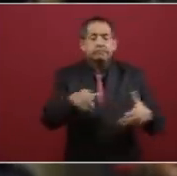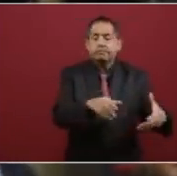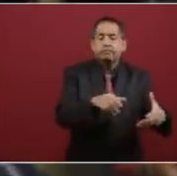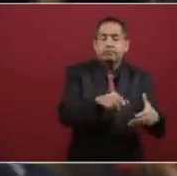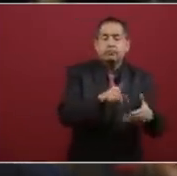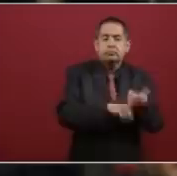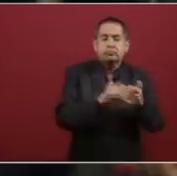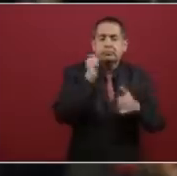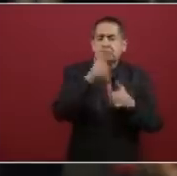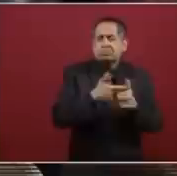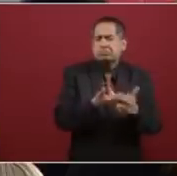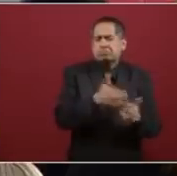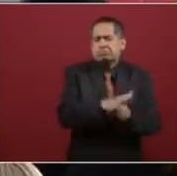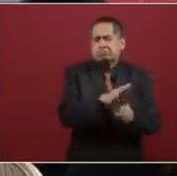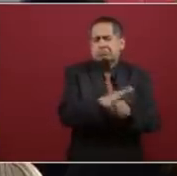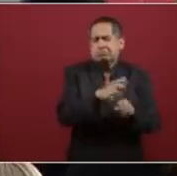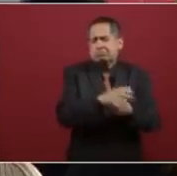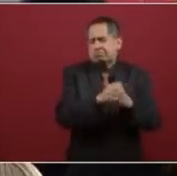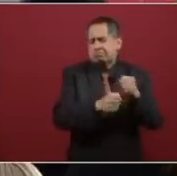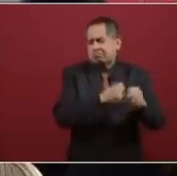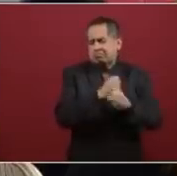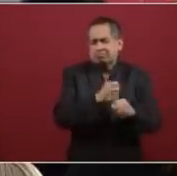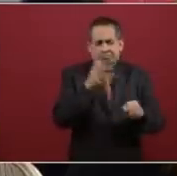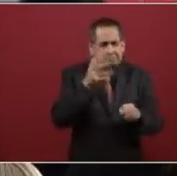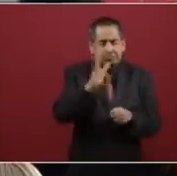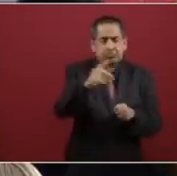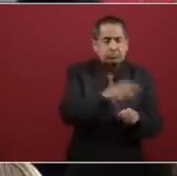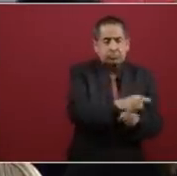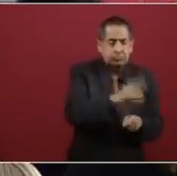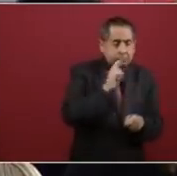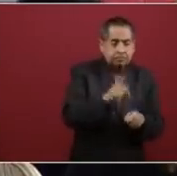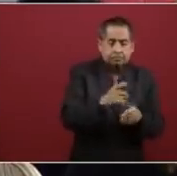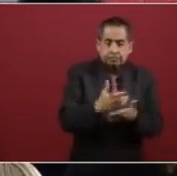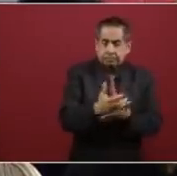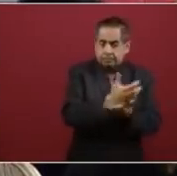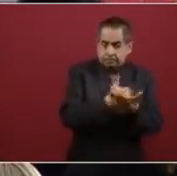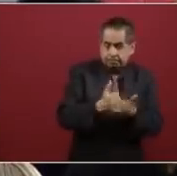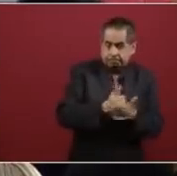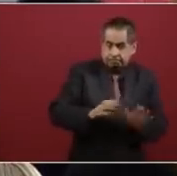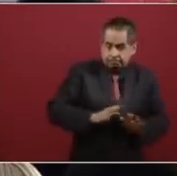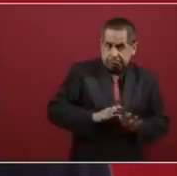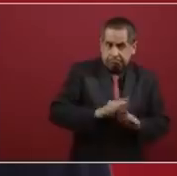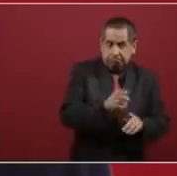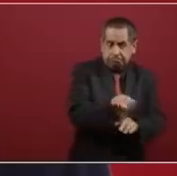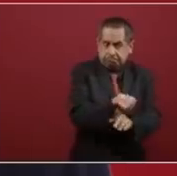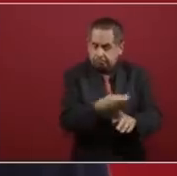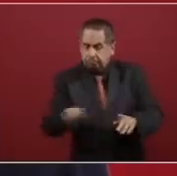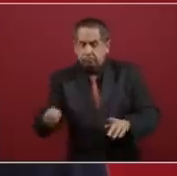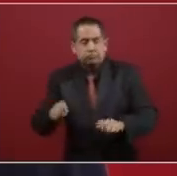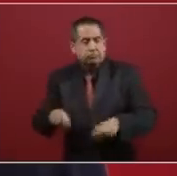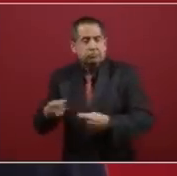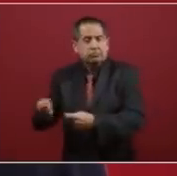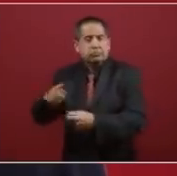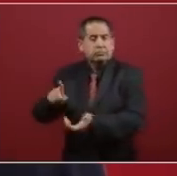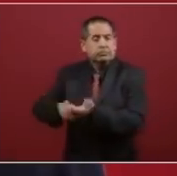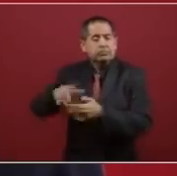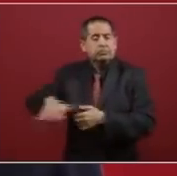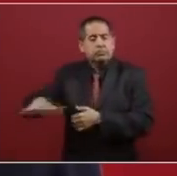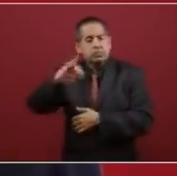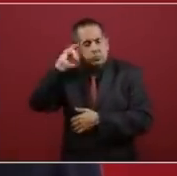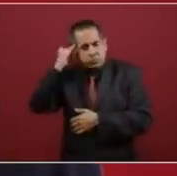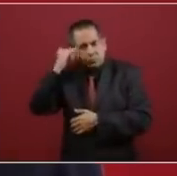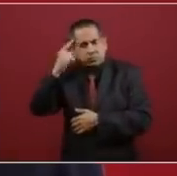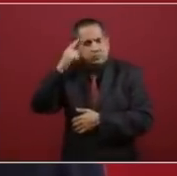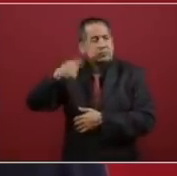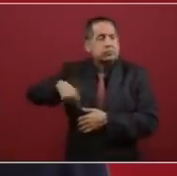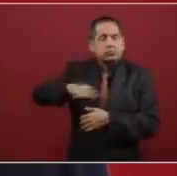vida de algunos pueblos indígenas, de algunas áreas ecológicas, y para, digamos, para evitar que el Estado sea el